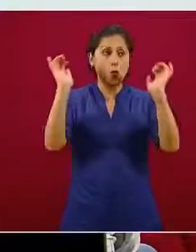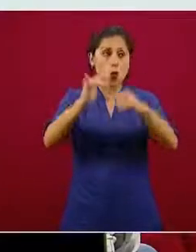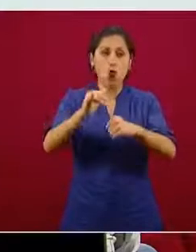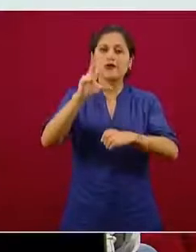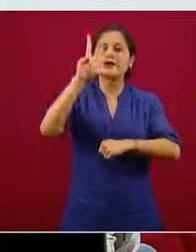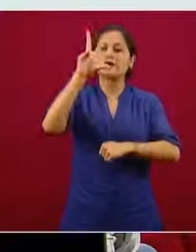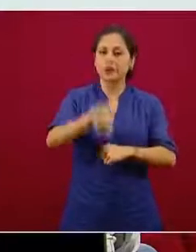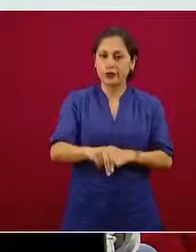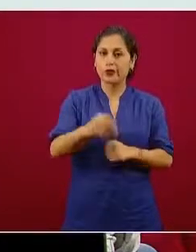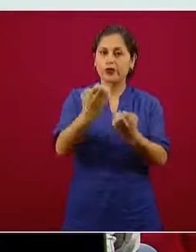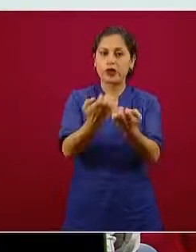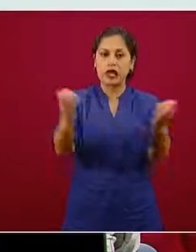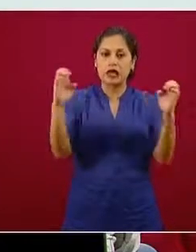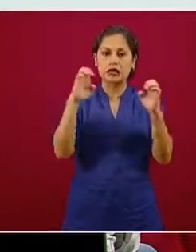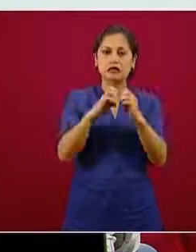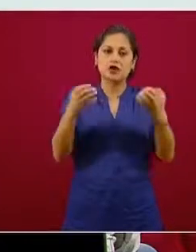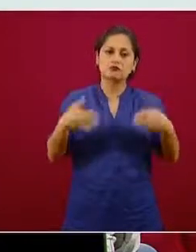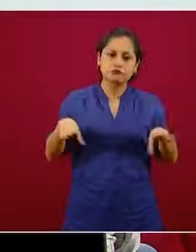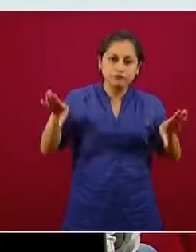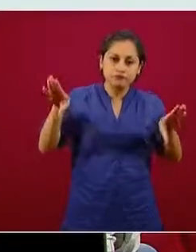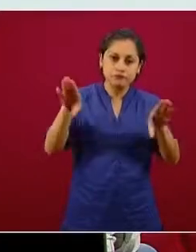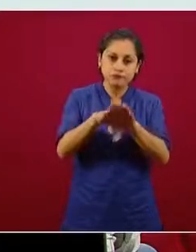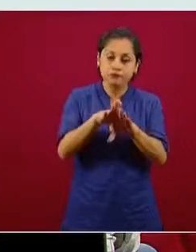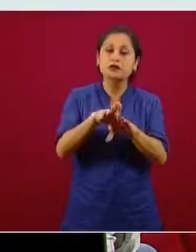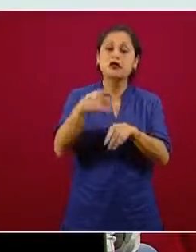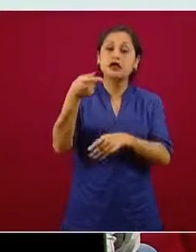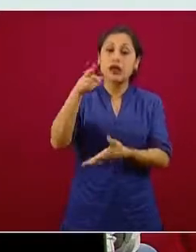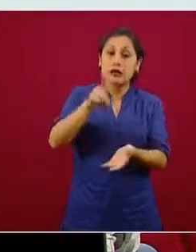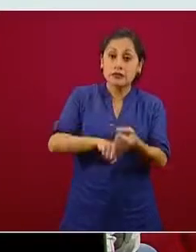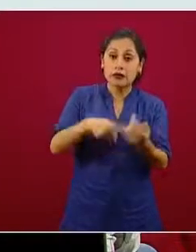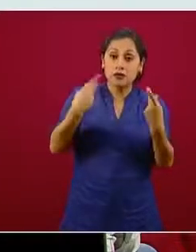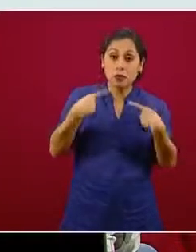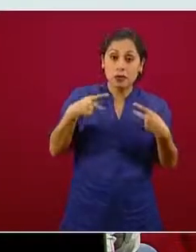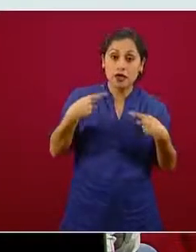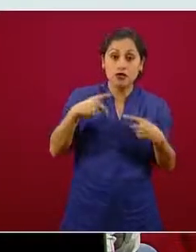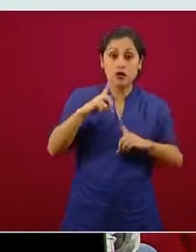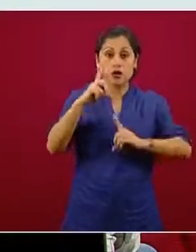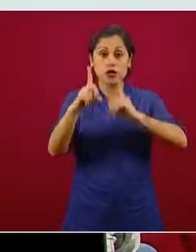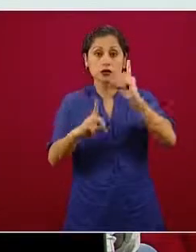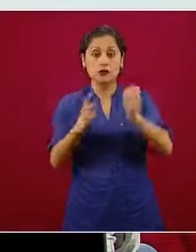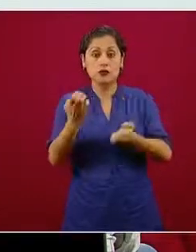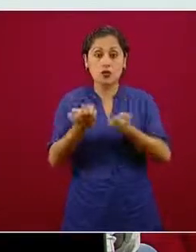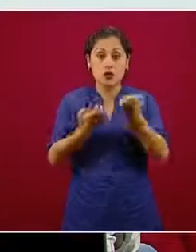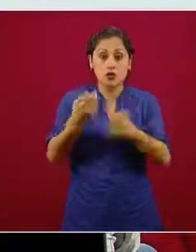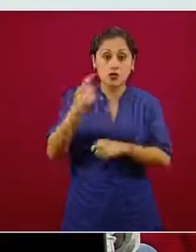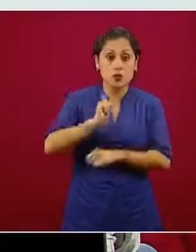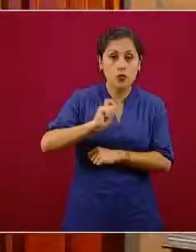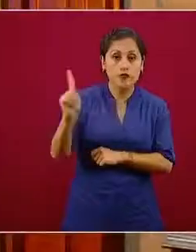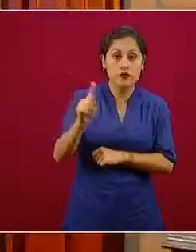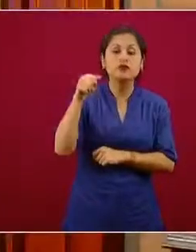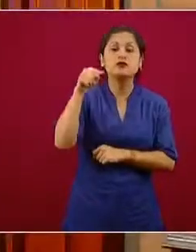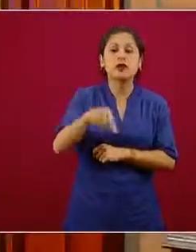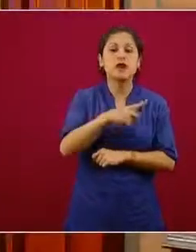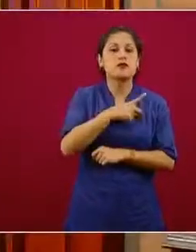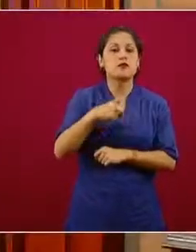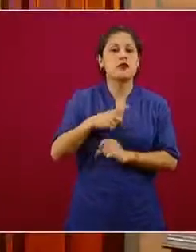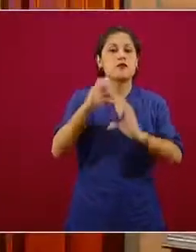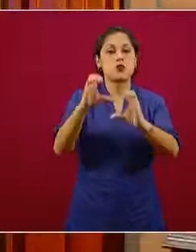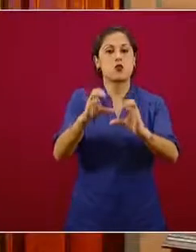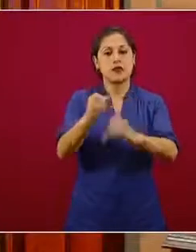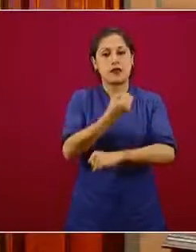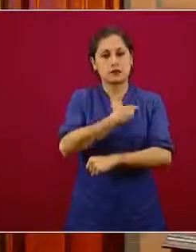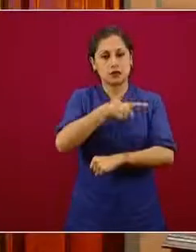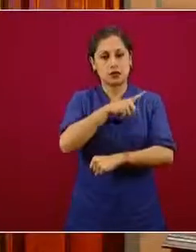vacíos y cumpliendo con los protocolos sanitarios para cuidar la salud de sus jugadores y de su equipo técnico. En la